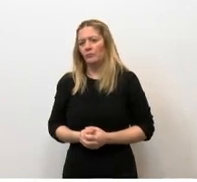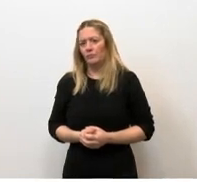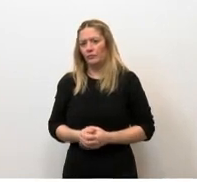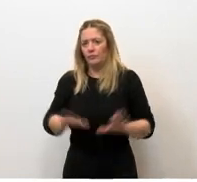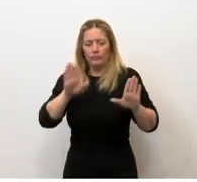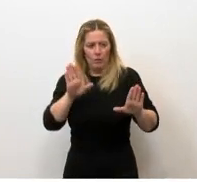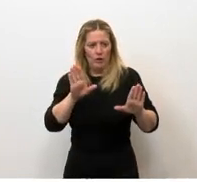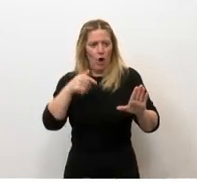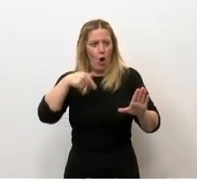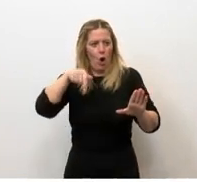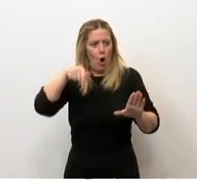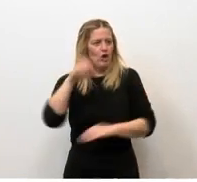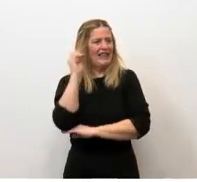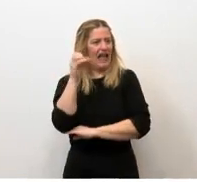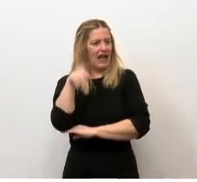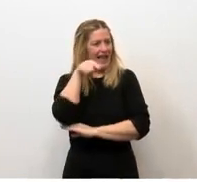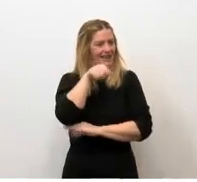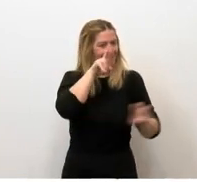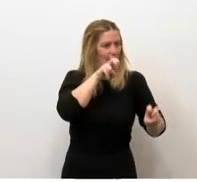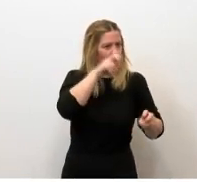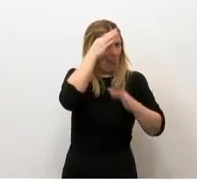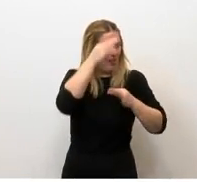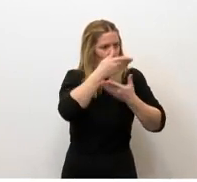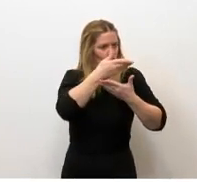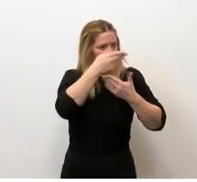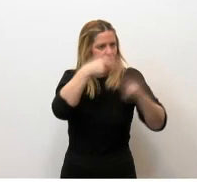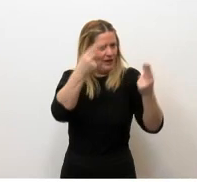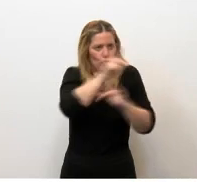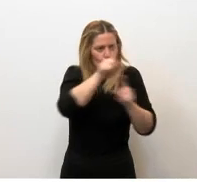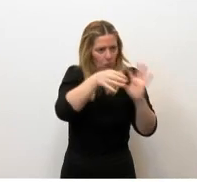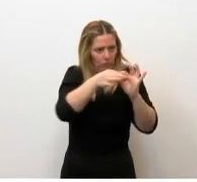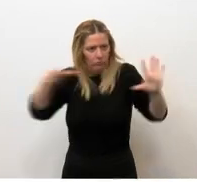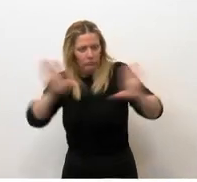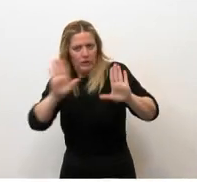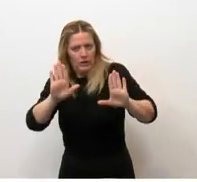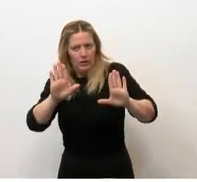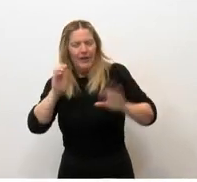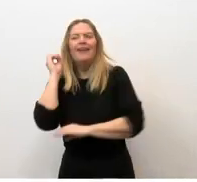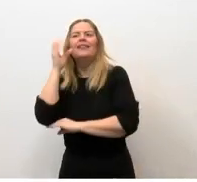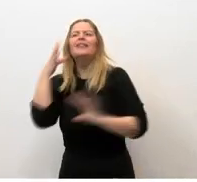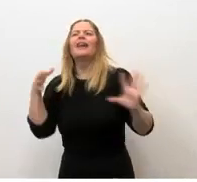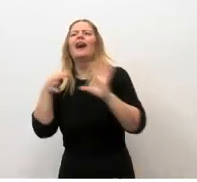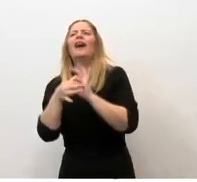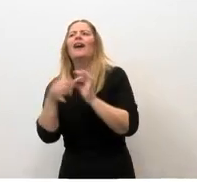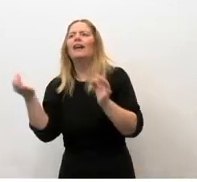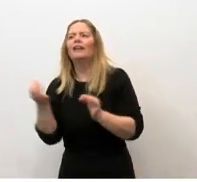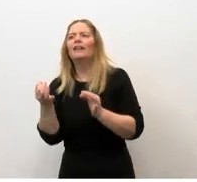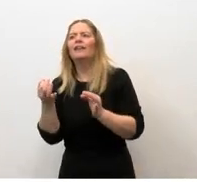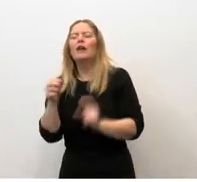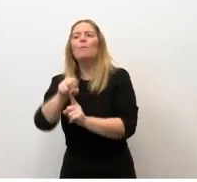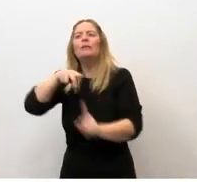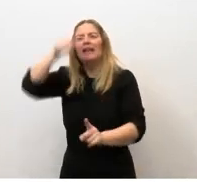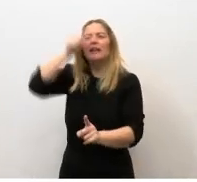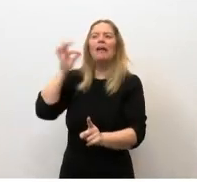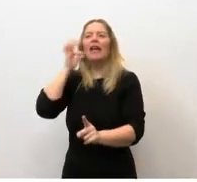no va de esto. La charla va de cómo intentamos poner la perspectiva de género en la comunicación de